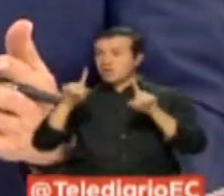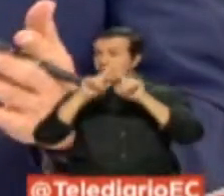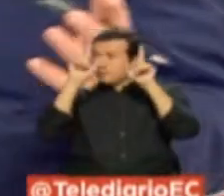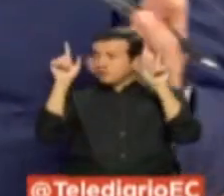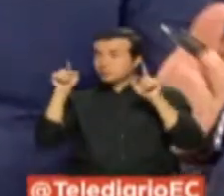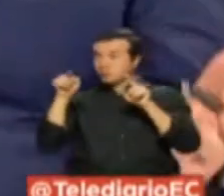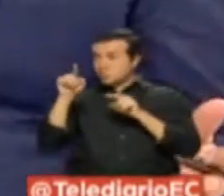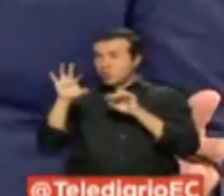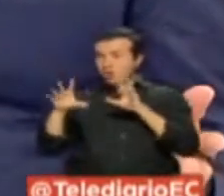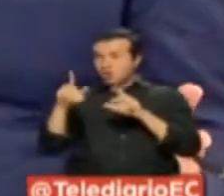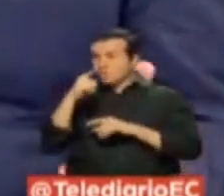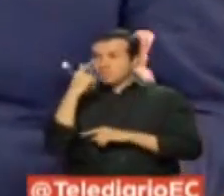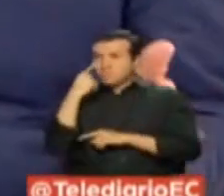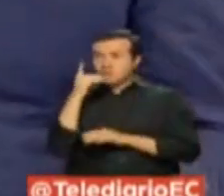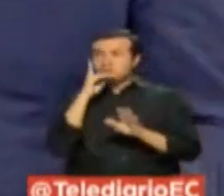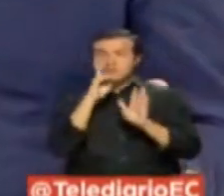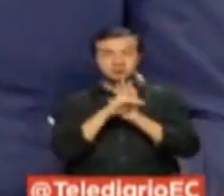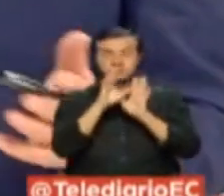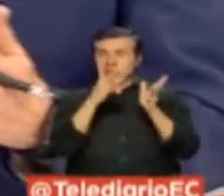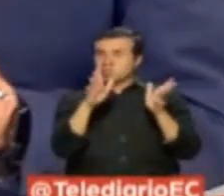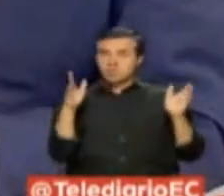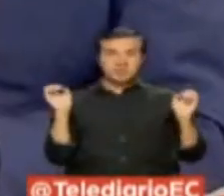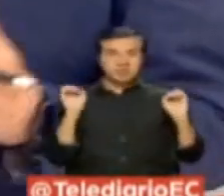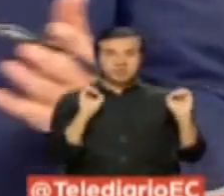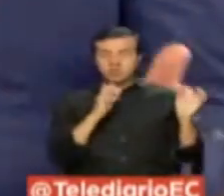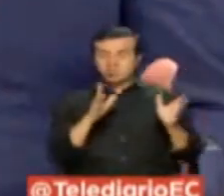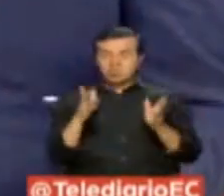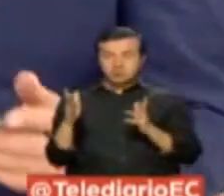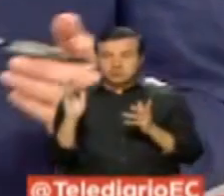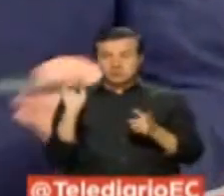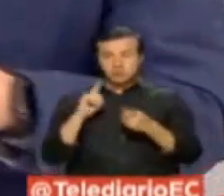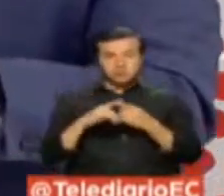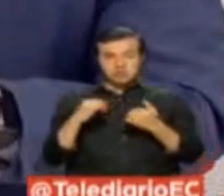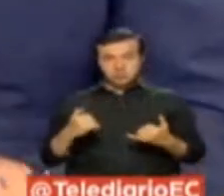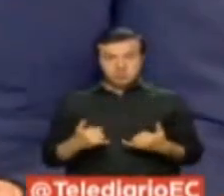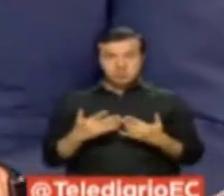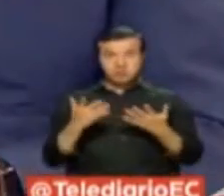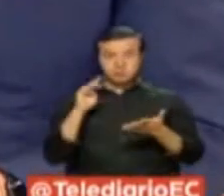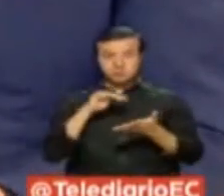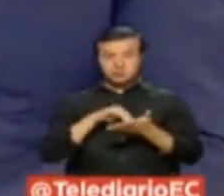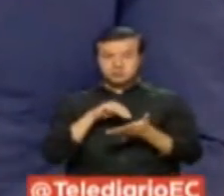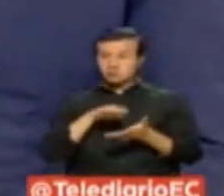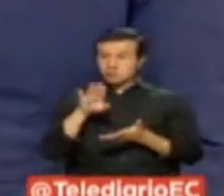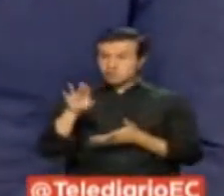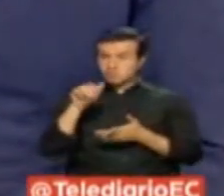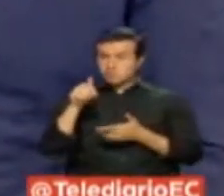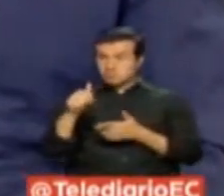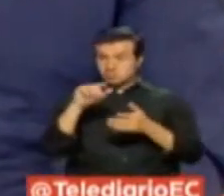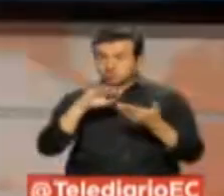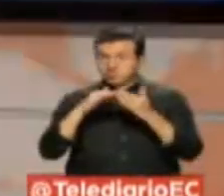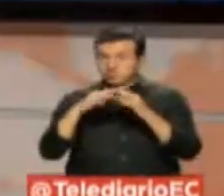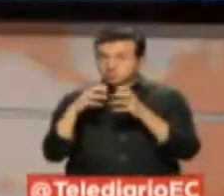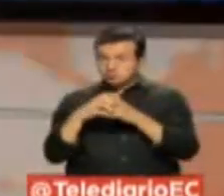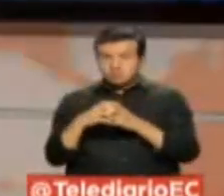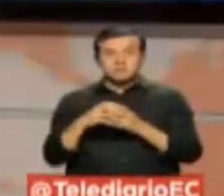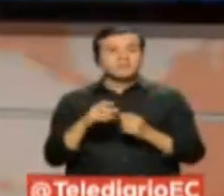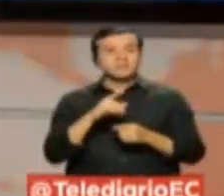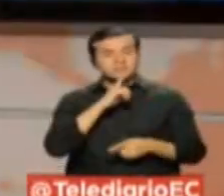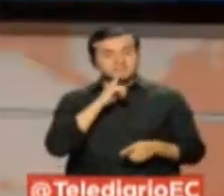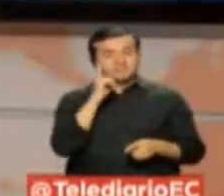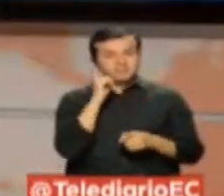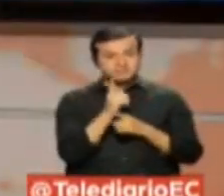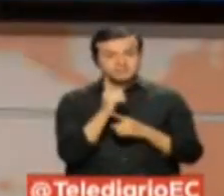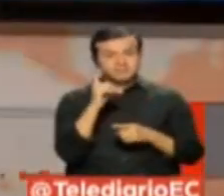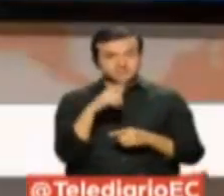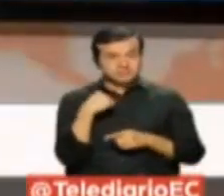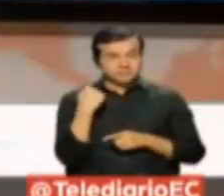las sospechas de corrupción que pesan o han pesado sobre miembros de sus propias comunidades? Y es precisamente por eso que